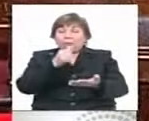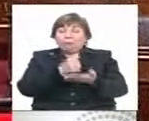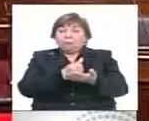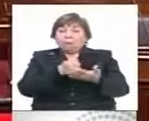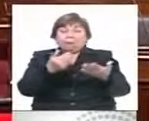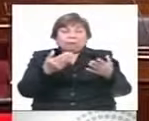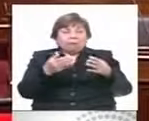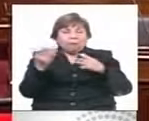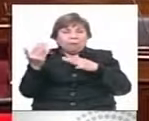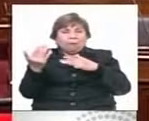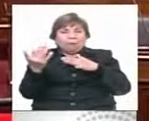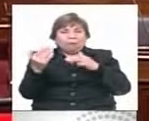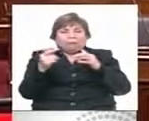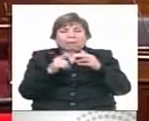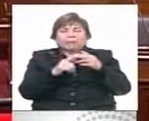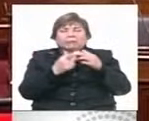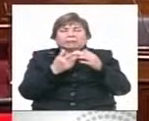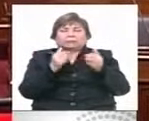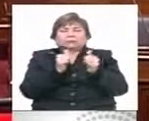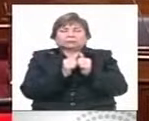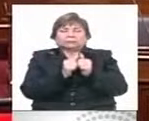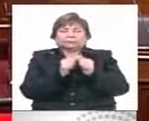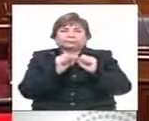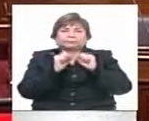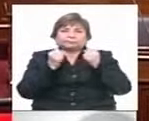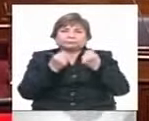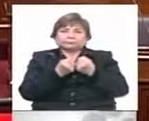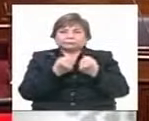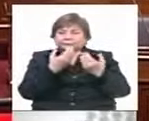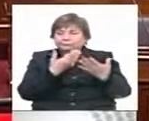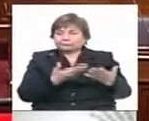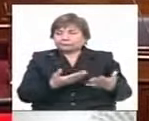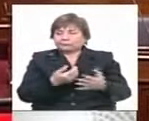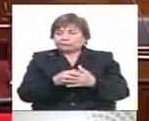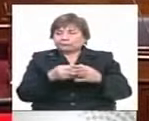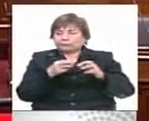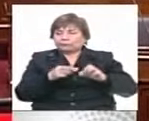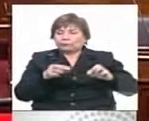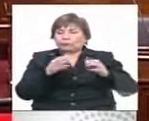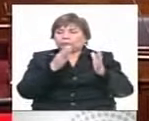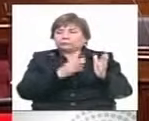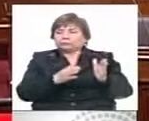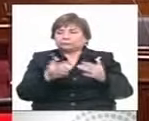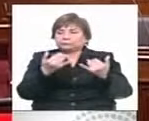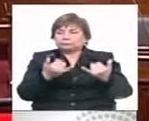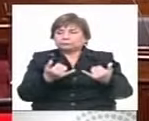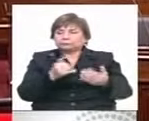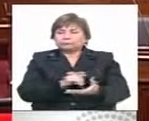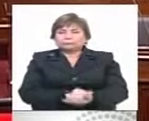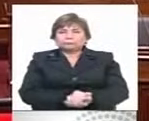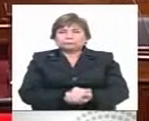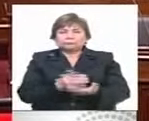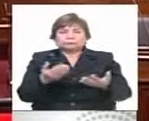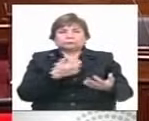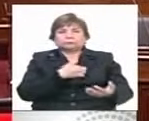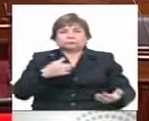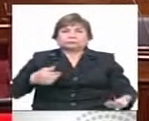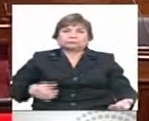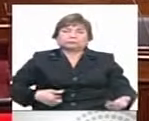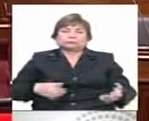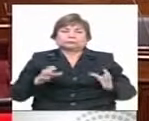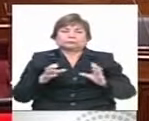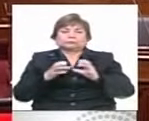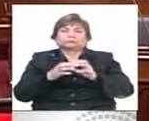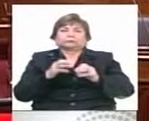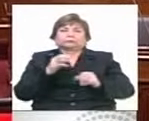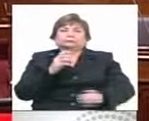de que se dé inicio con la sesión de investidura programada para el día de hoy, según lo dispuesto por la presidenta del Congreso,